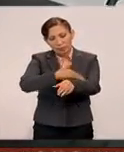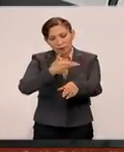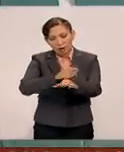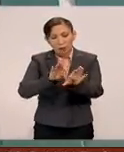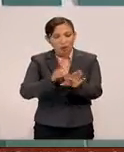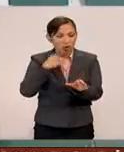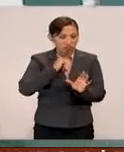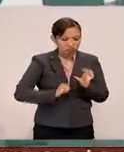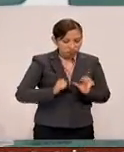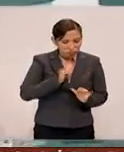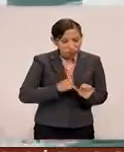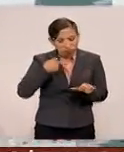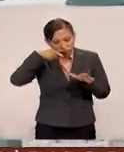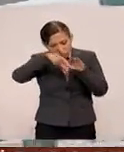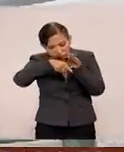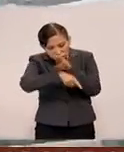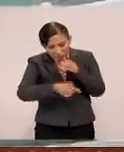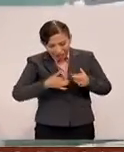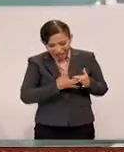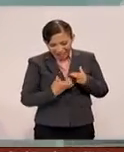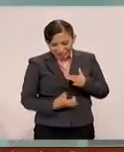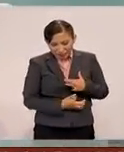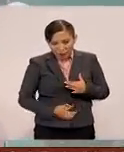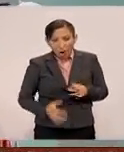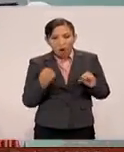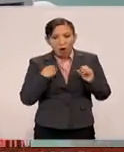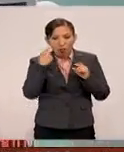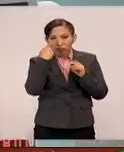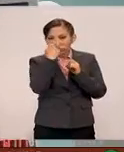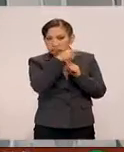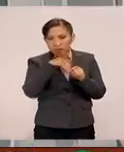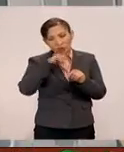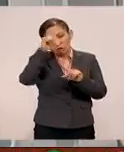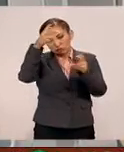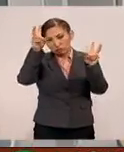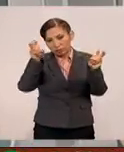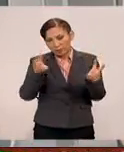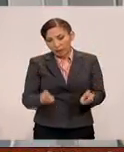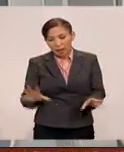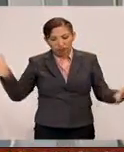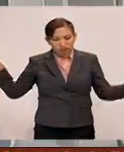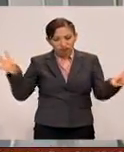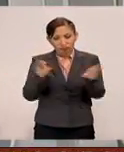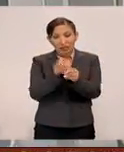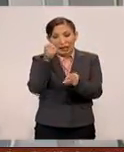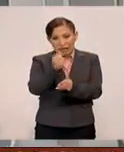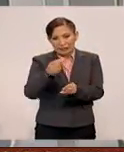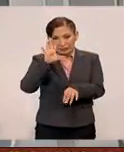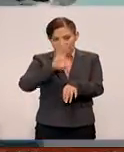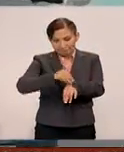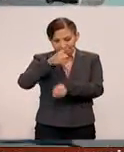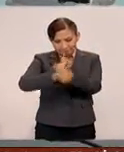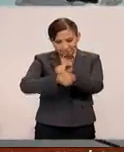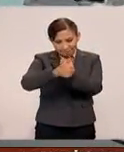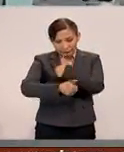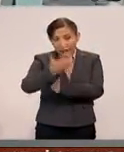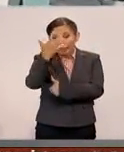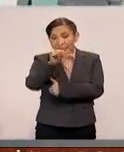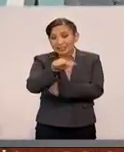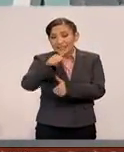como cirugías, endoscopías y estudios de oftalmología, entre otros. El monto total de esta licitación es